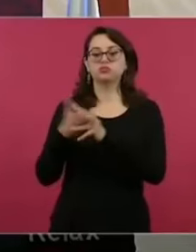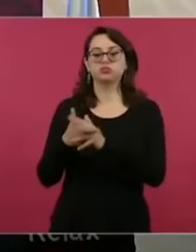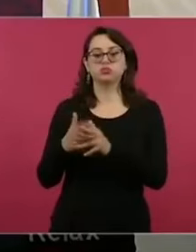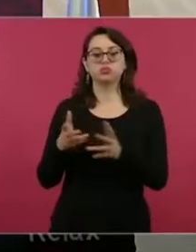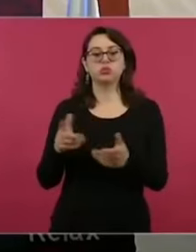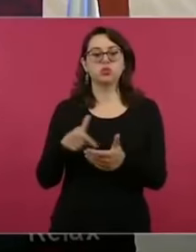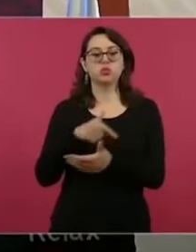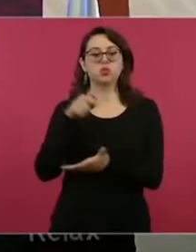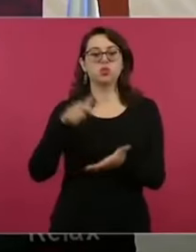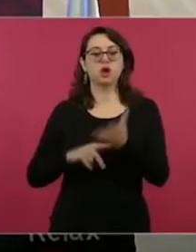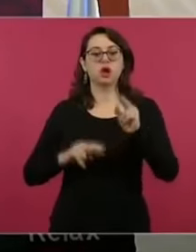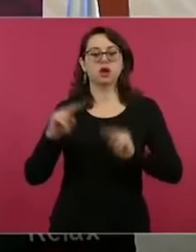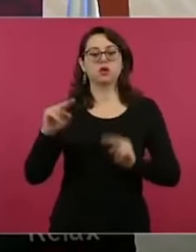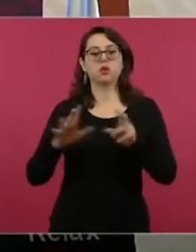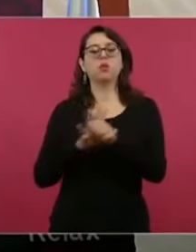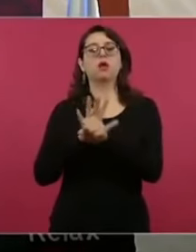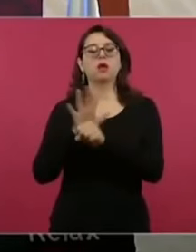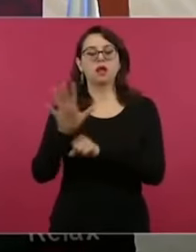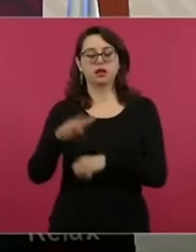Entonces,